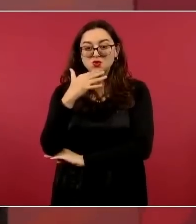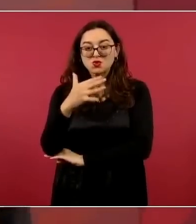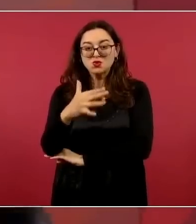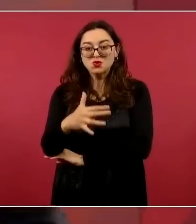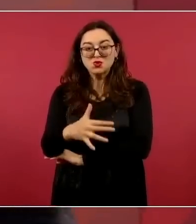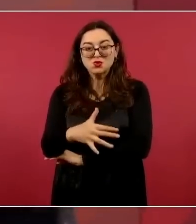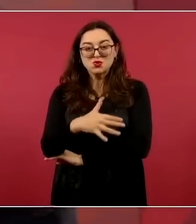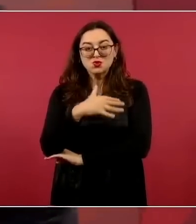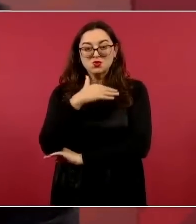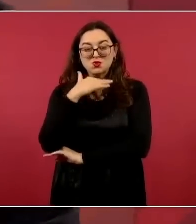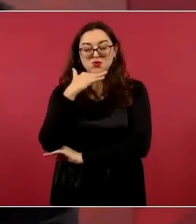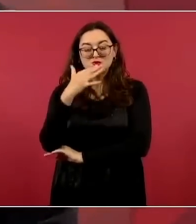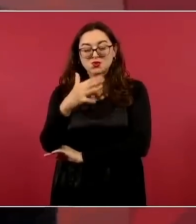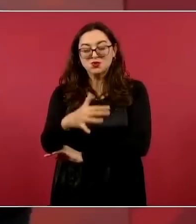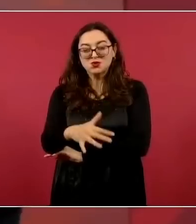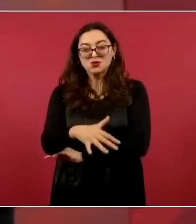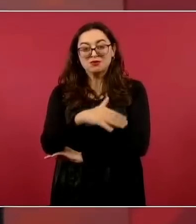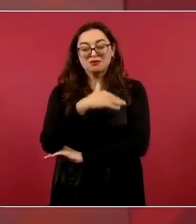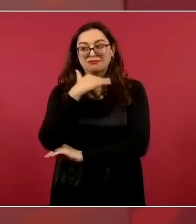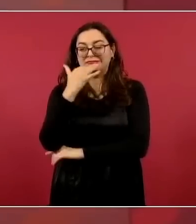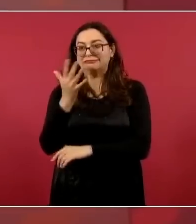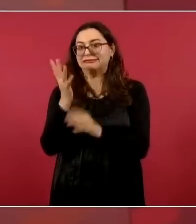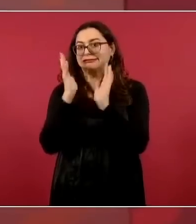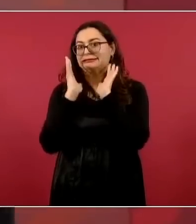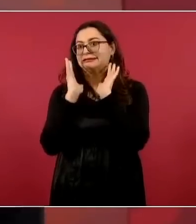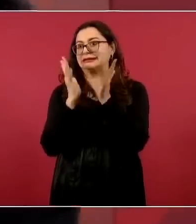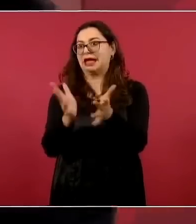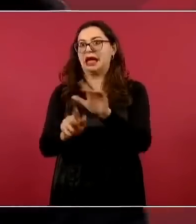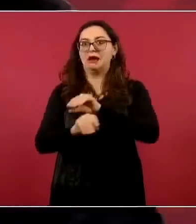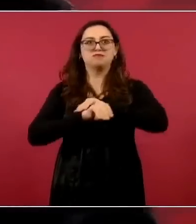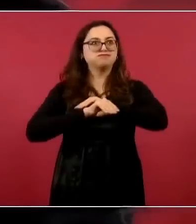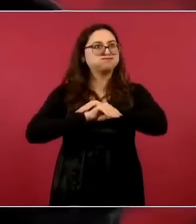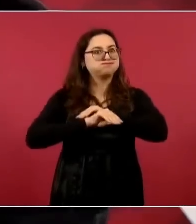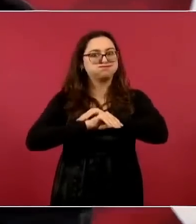Porque los conservadores, además de hipócritas,